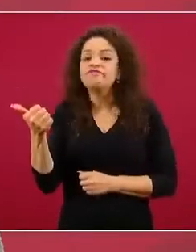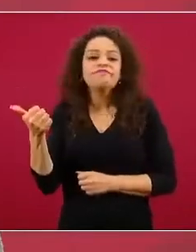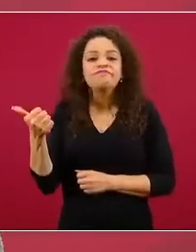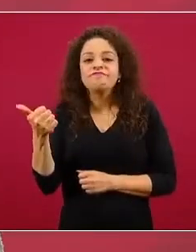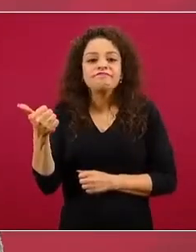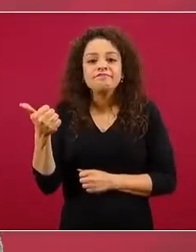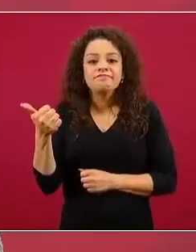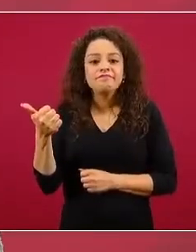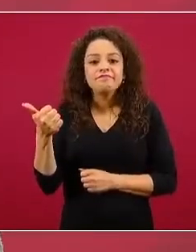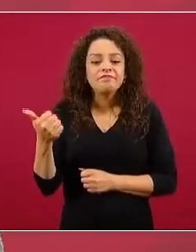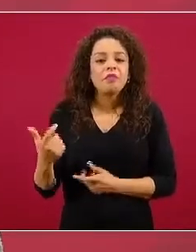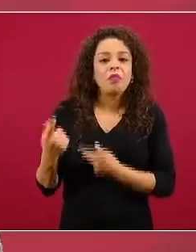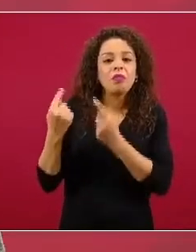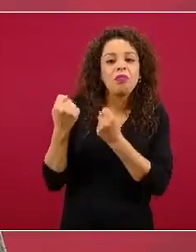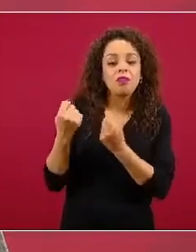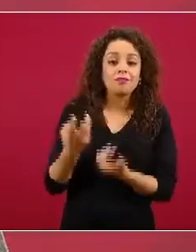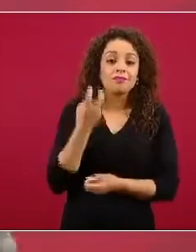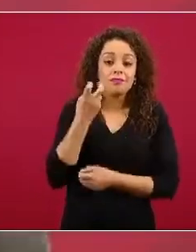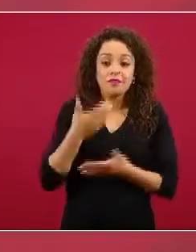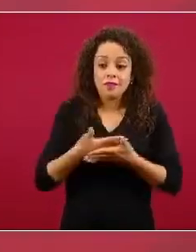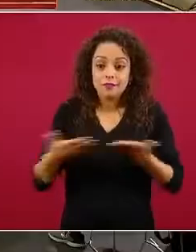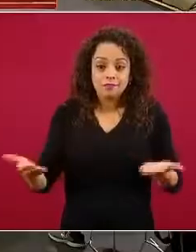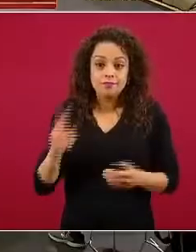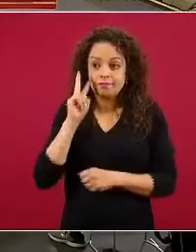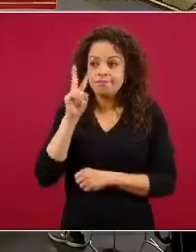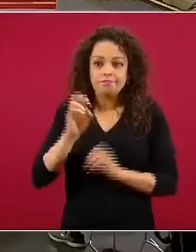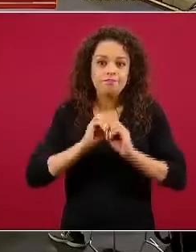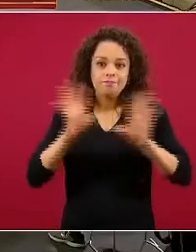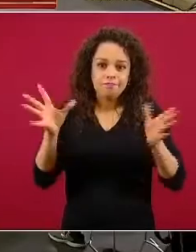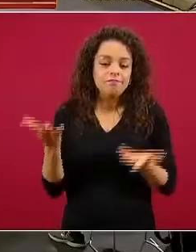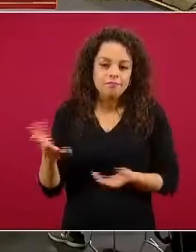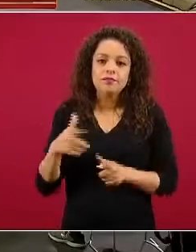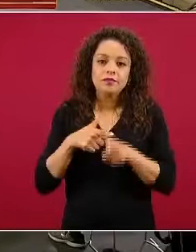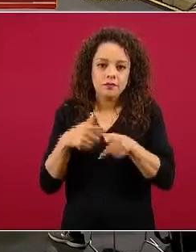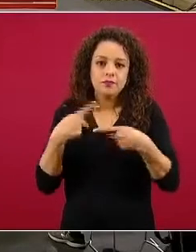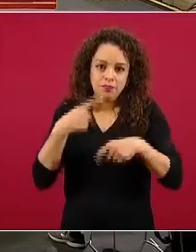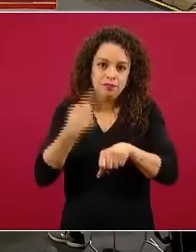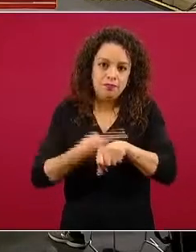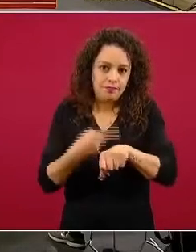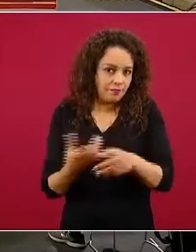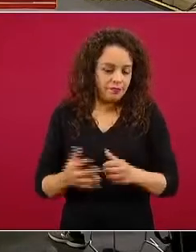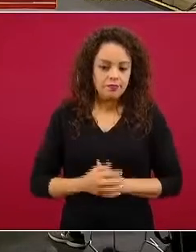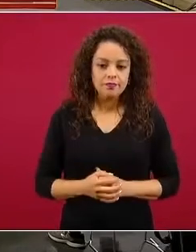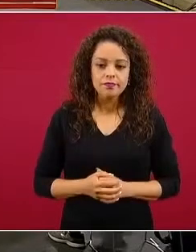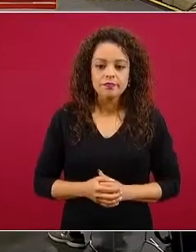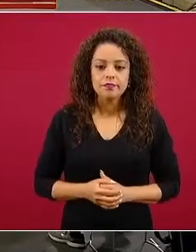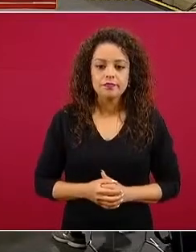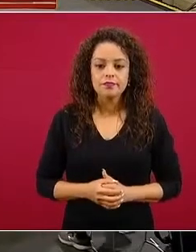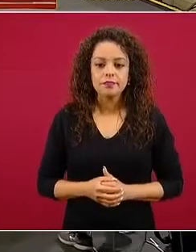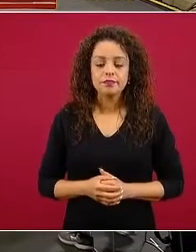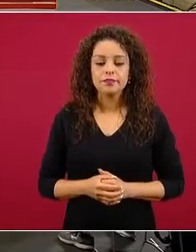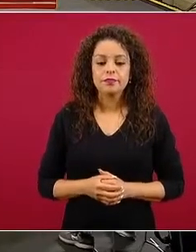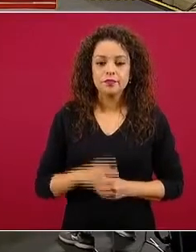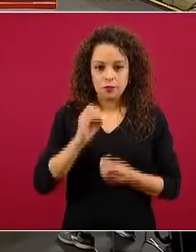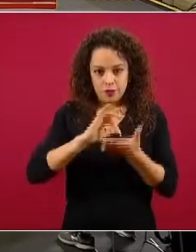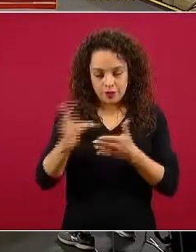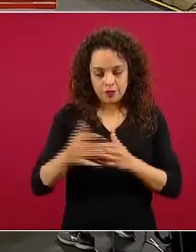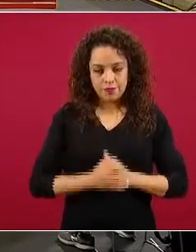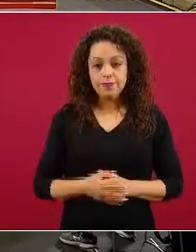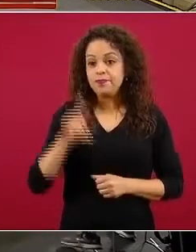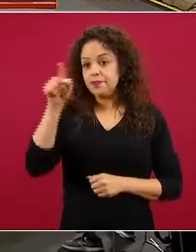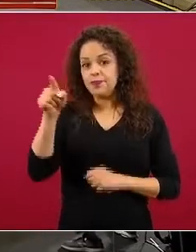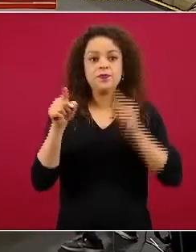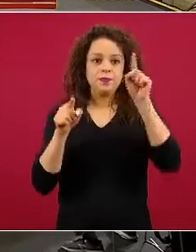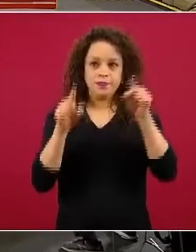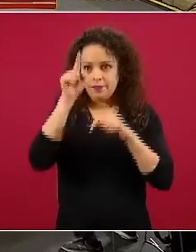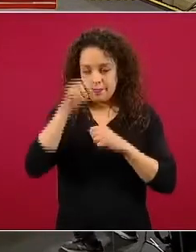no han sido tan favorables. Muchas gracias. Por favor, usted. Sí, luego vamos con línea.